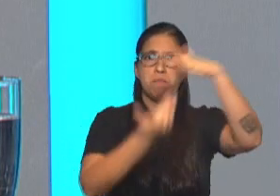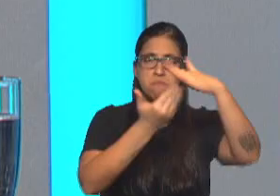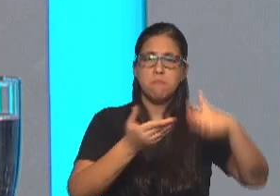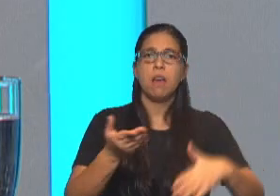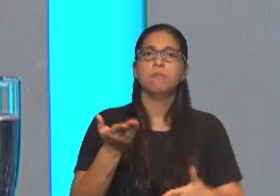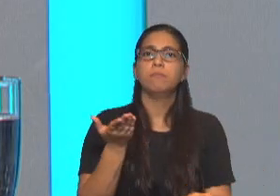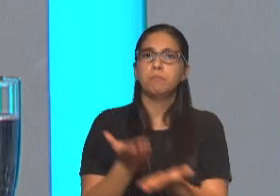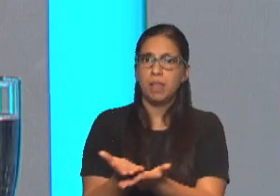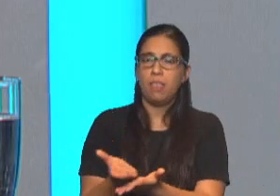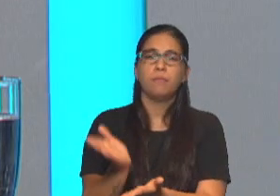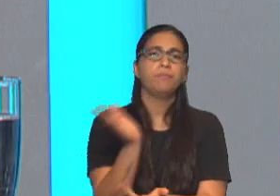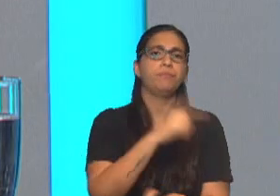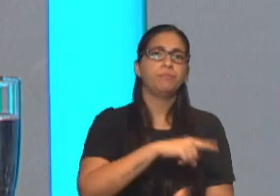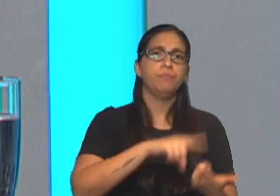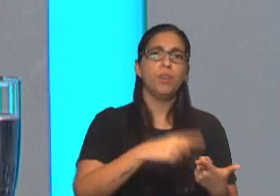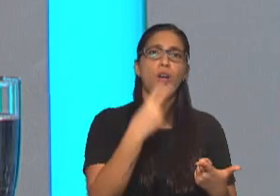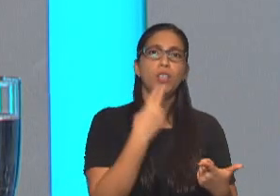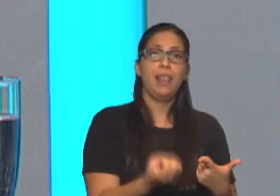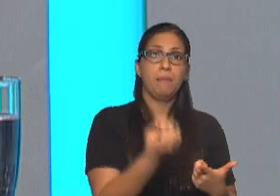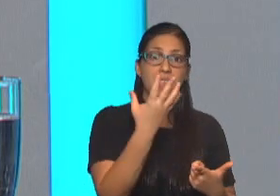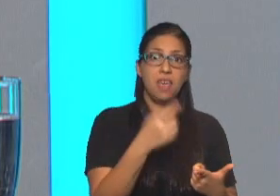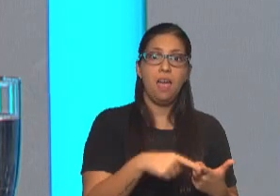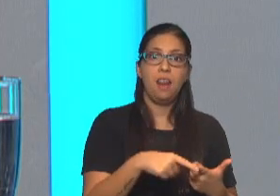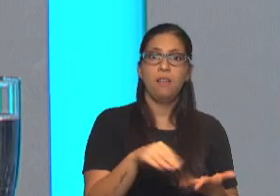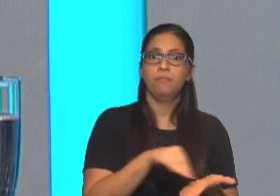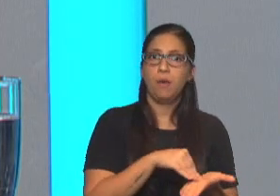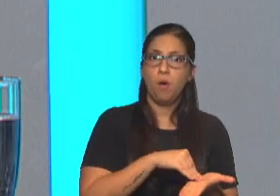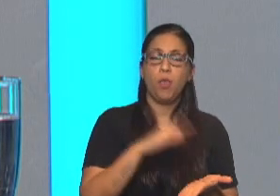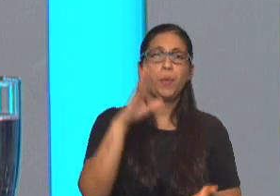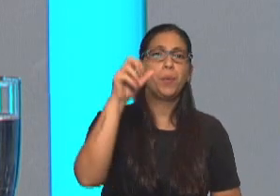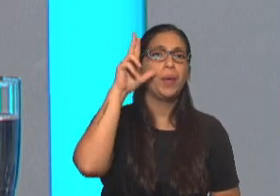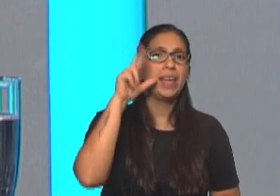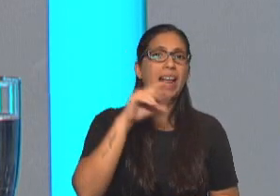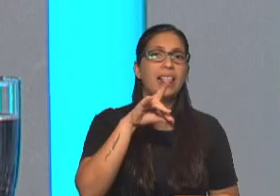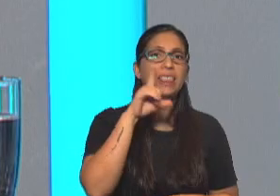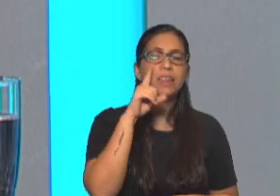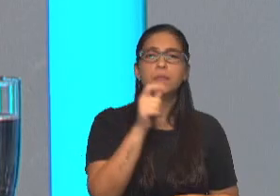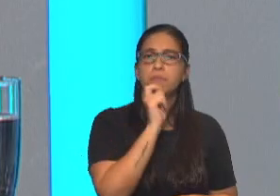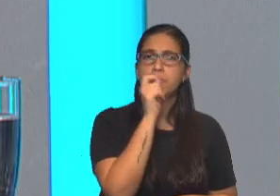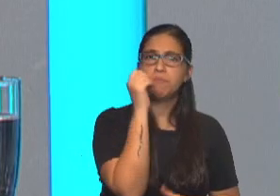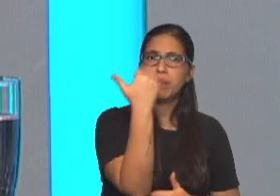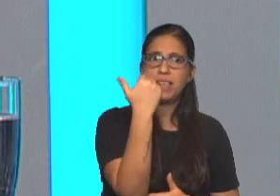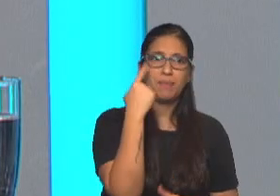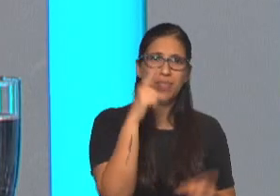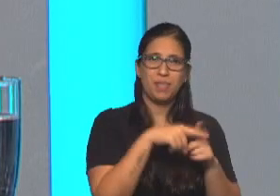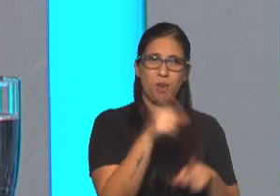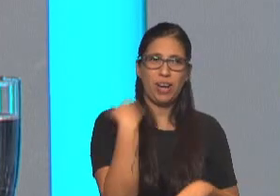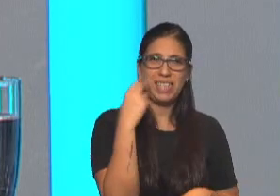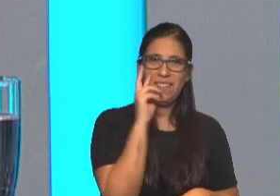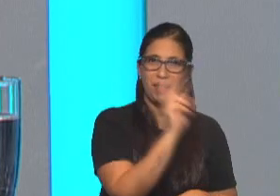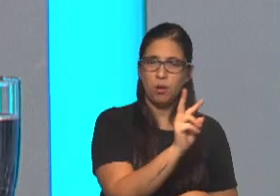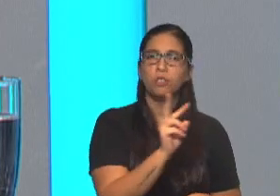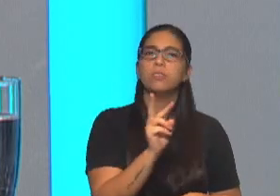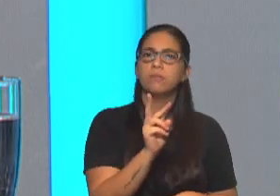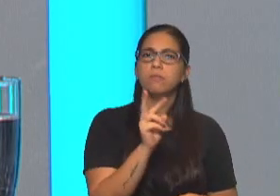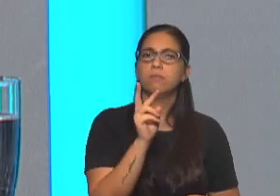Y después, a las 11 de la mañana, el doctor Carlos Beraldi dio una conferencia de prensa, que es lo que estábamos escuchando recién,